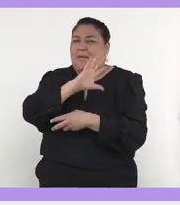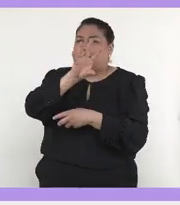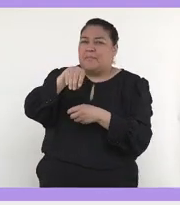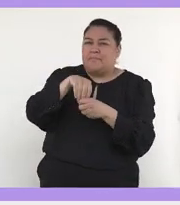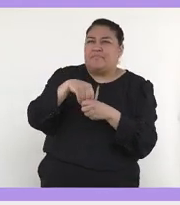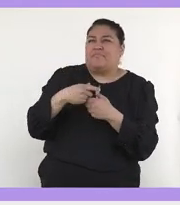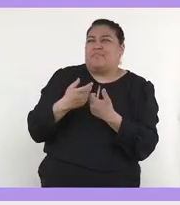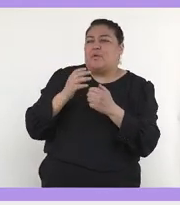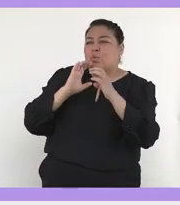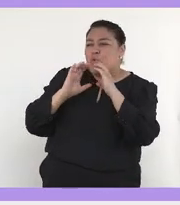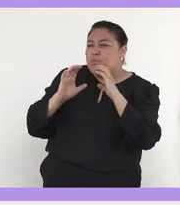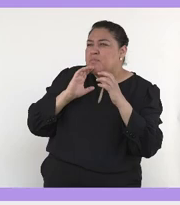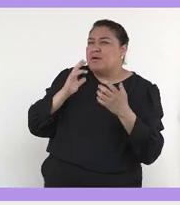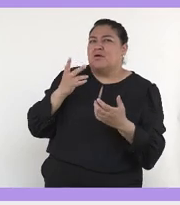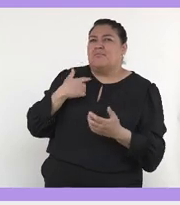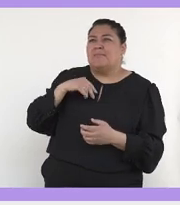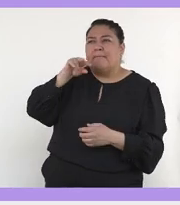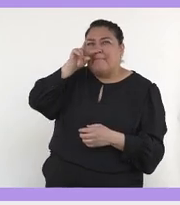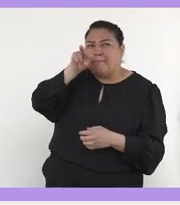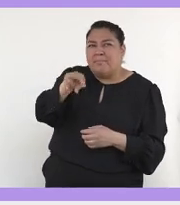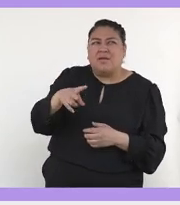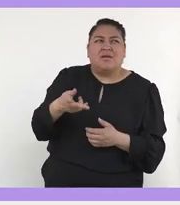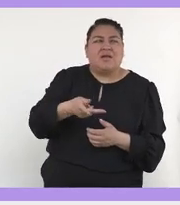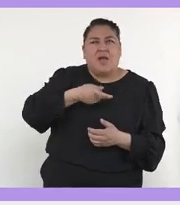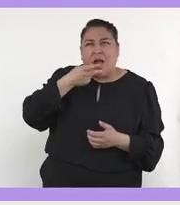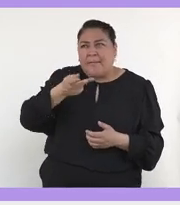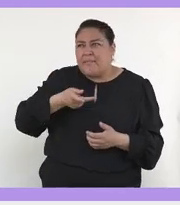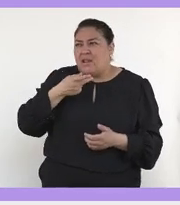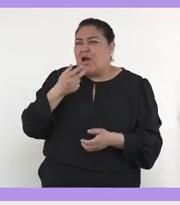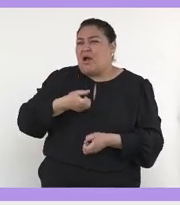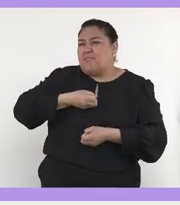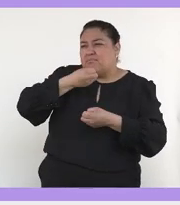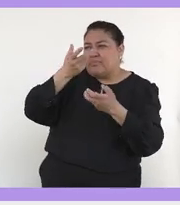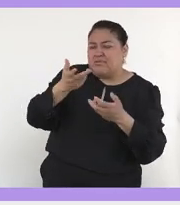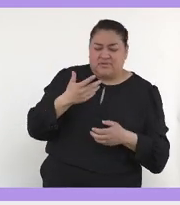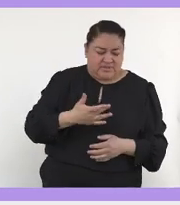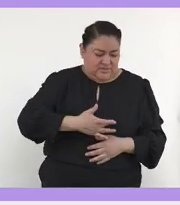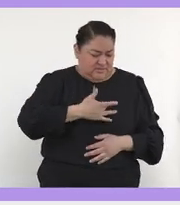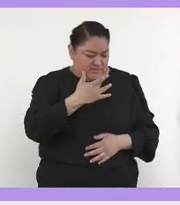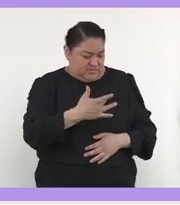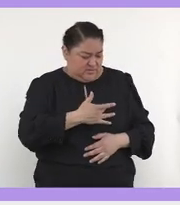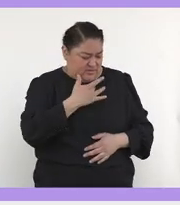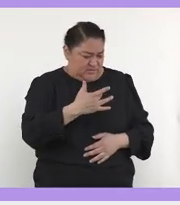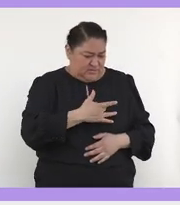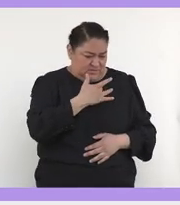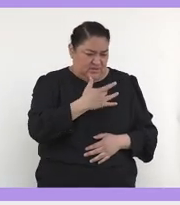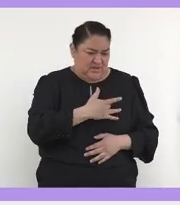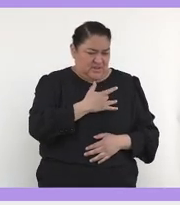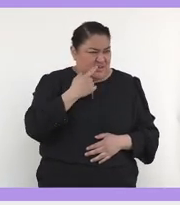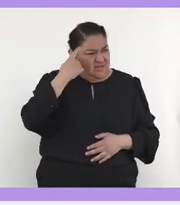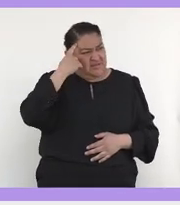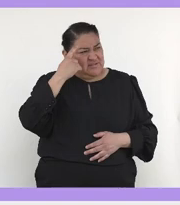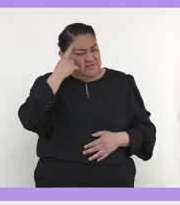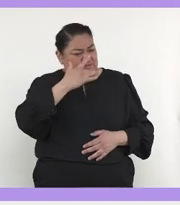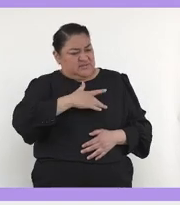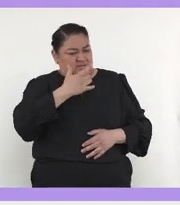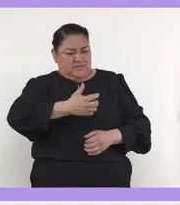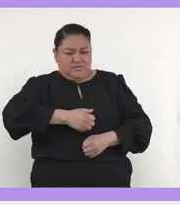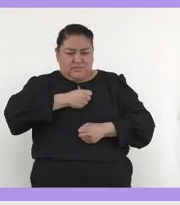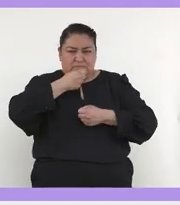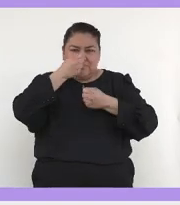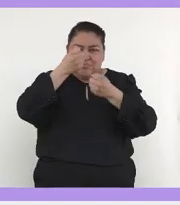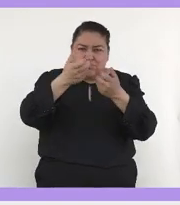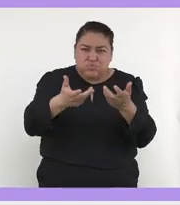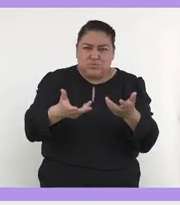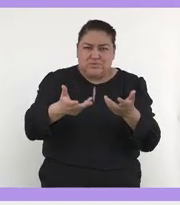que entendemos al mundo en la que nos expresamos en la que sabemos que estamos sintiendo qué pensamos cómo lo vamos a decir tiene todo